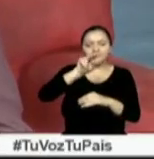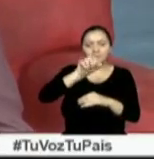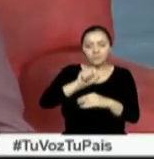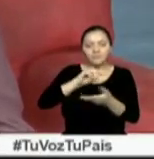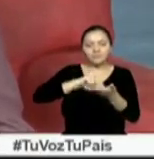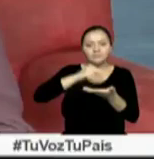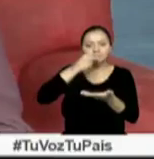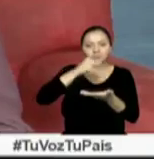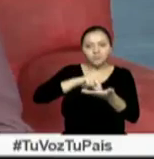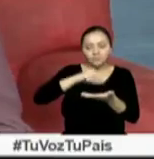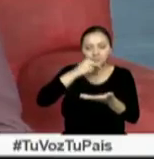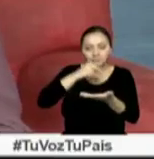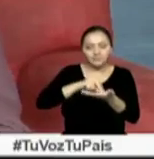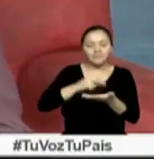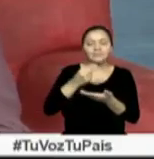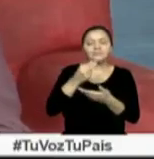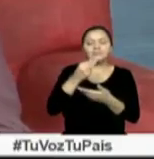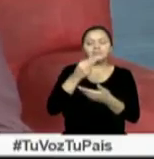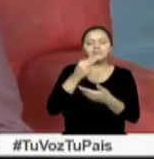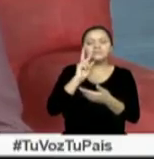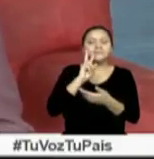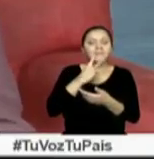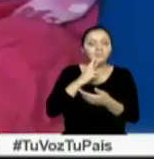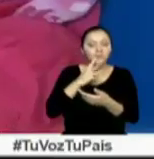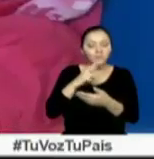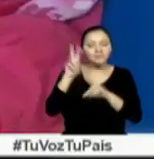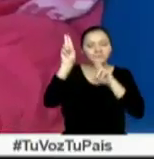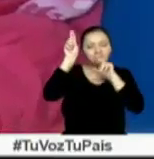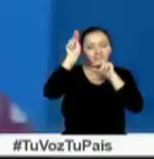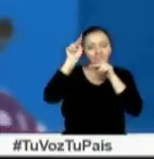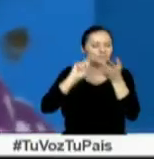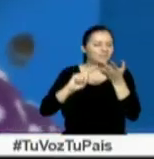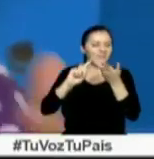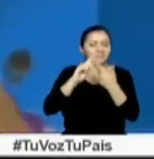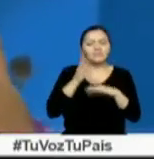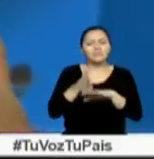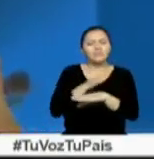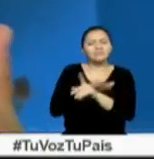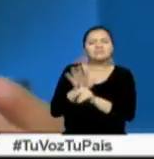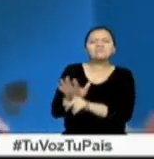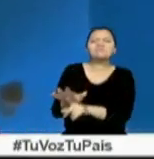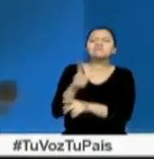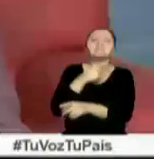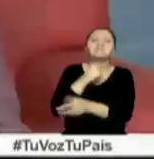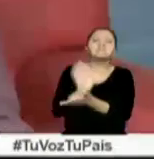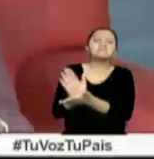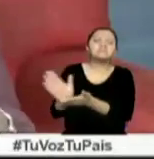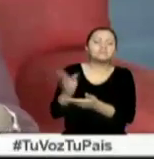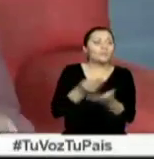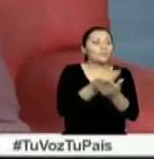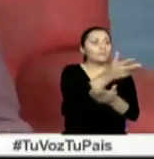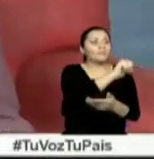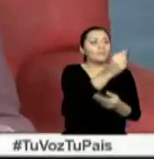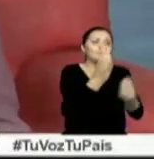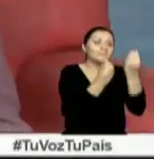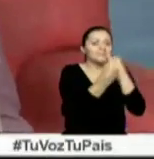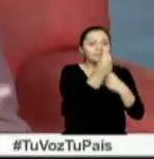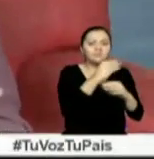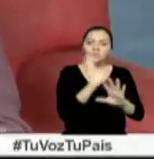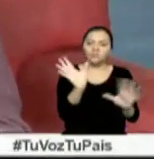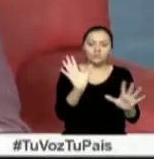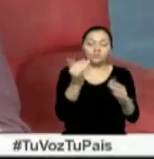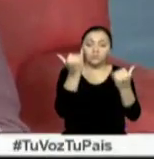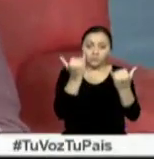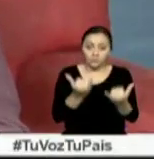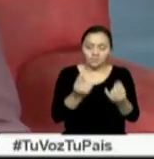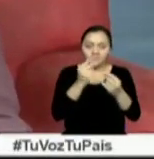amaranto tubérculos andinos verduras que muchas veces han sido desplazados por otro tipo de alimentos Así que bajo el